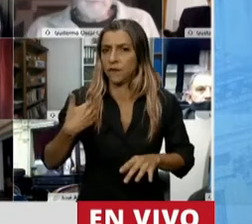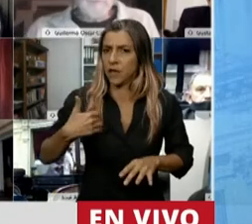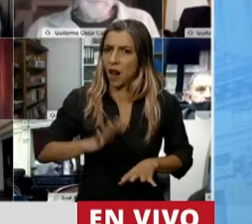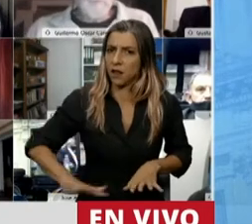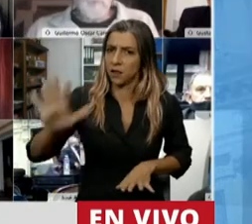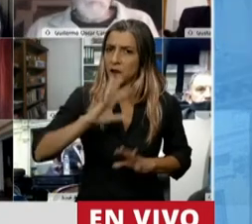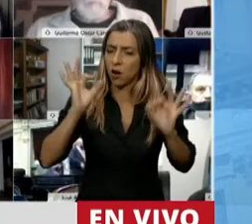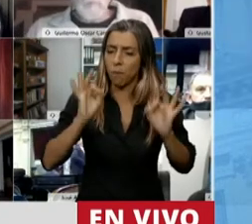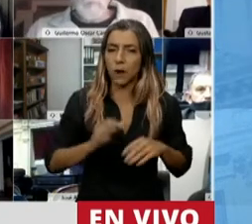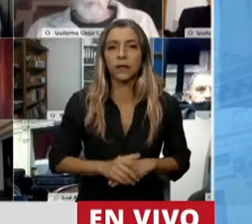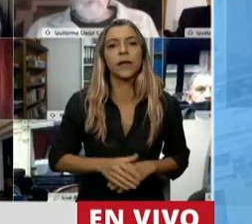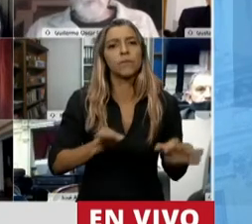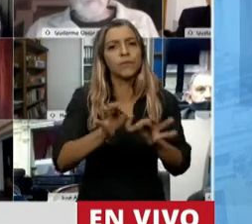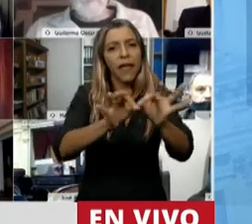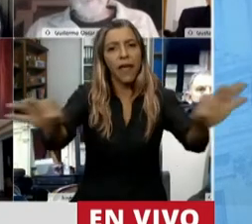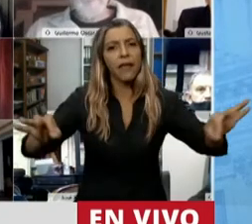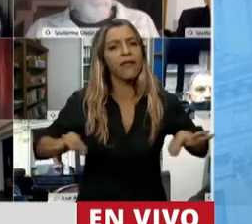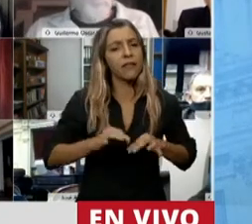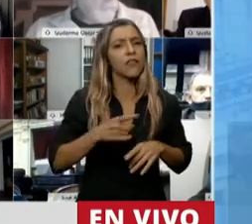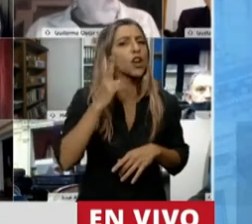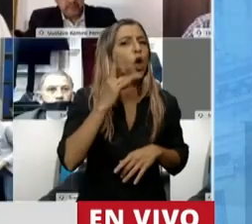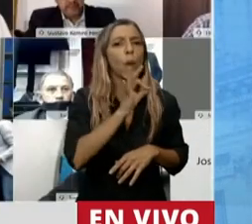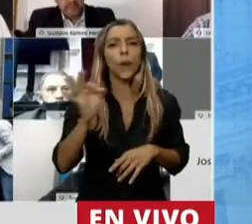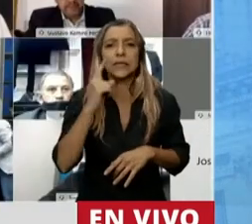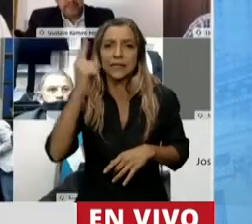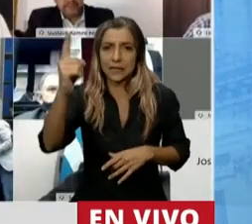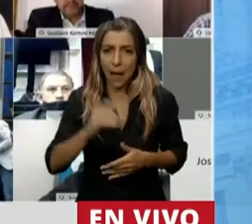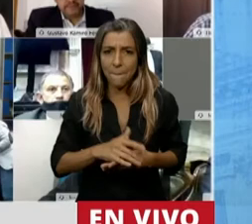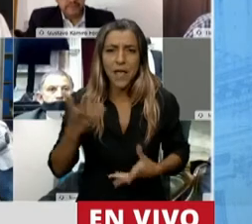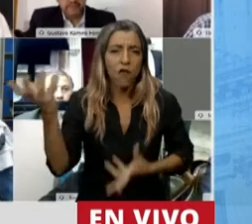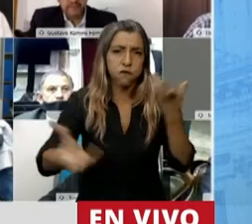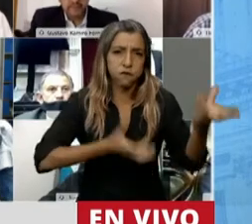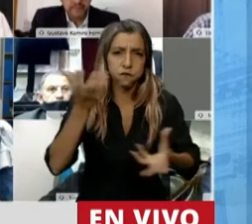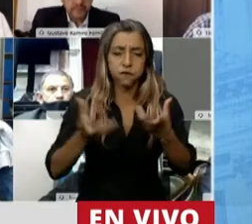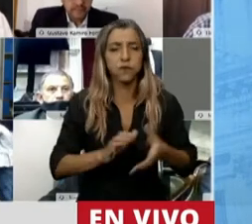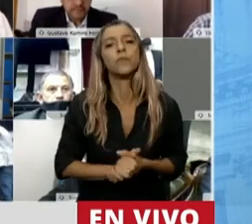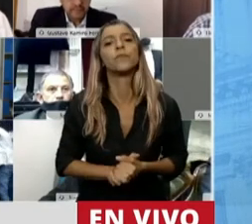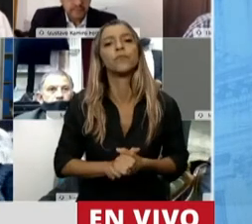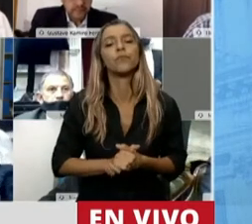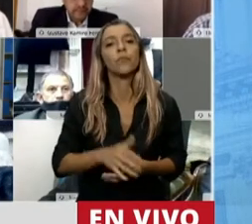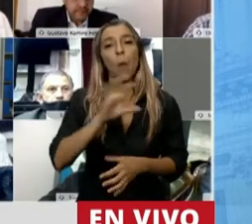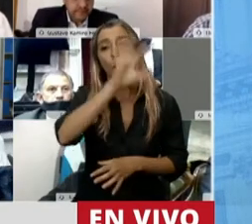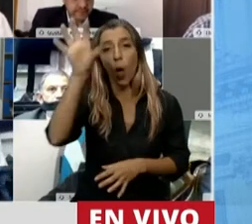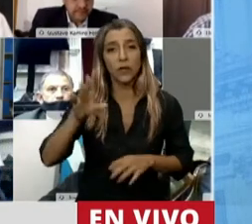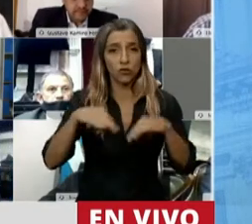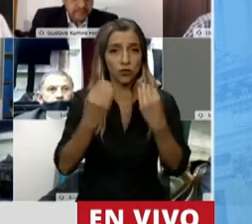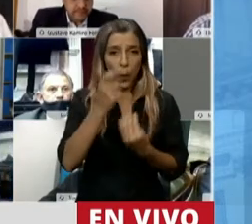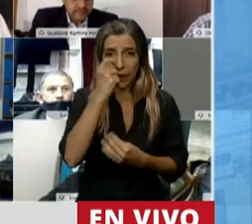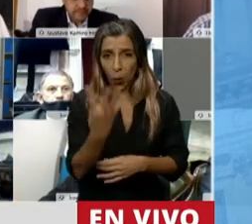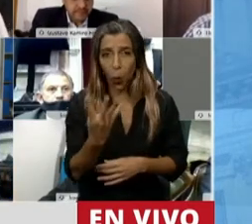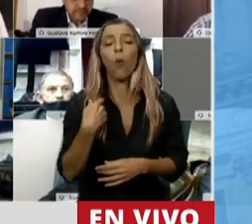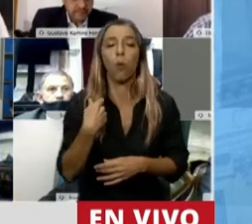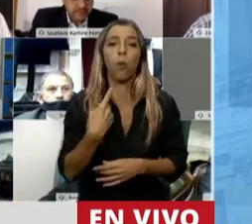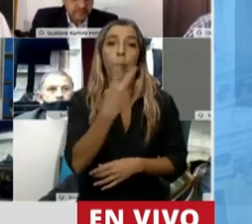de 900.000 hectáreas incendiadas, focos de incendio en 22 de nuestras 24